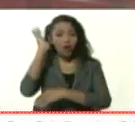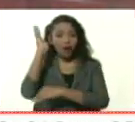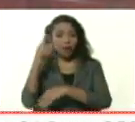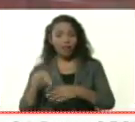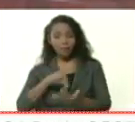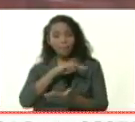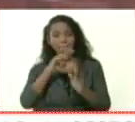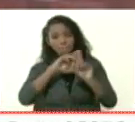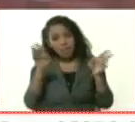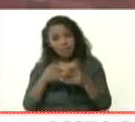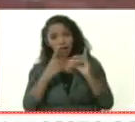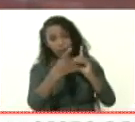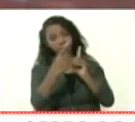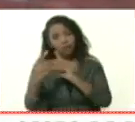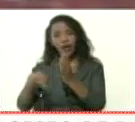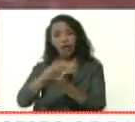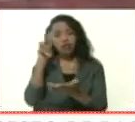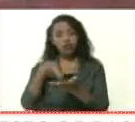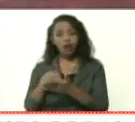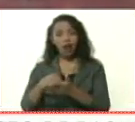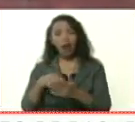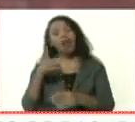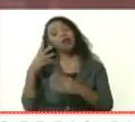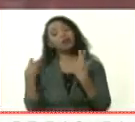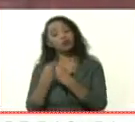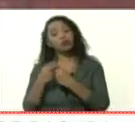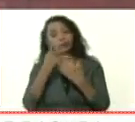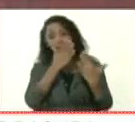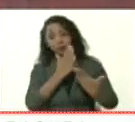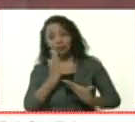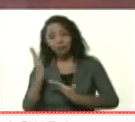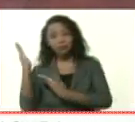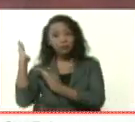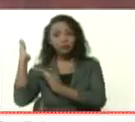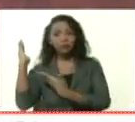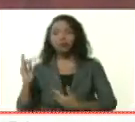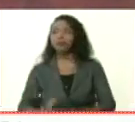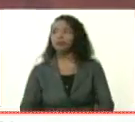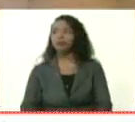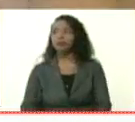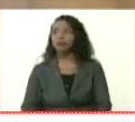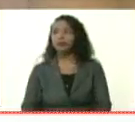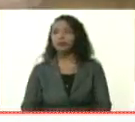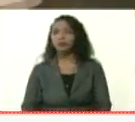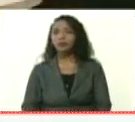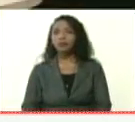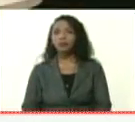se encuentra nuestra compañera Javieni Chirino y nos trae todos los detalles. Adelante, Javieni.